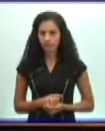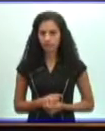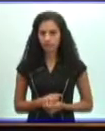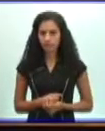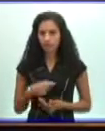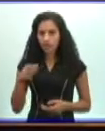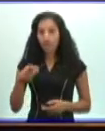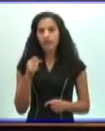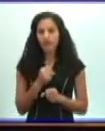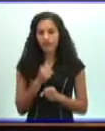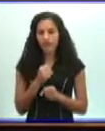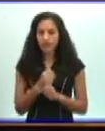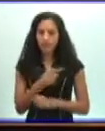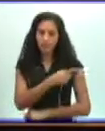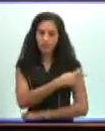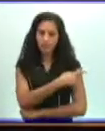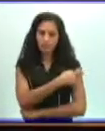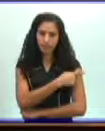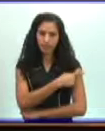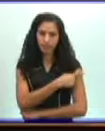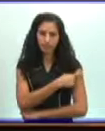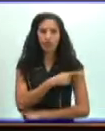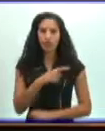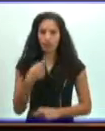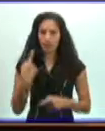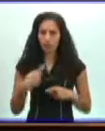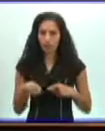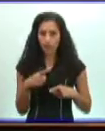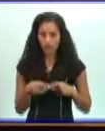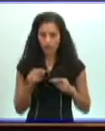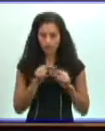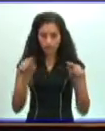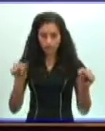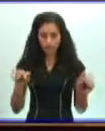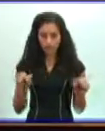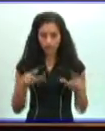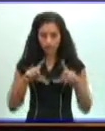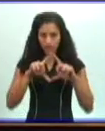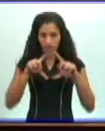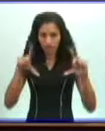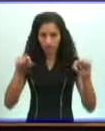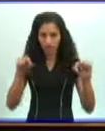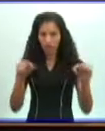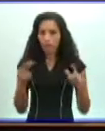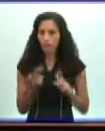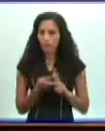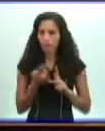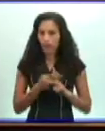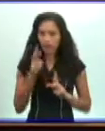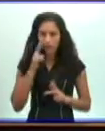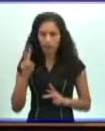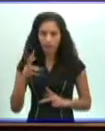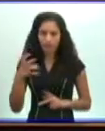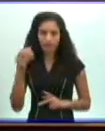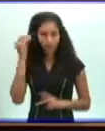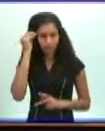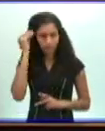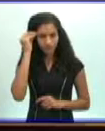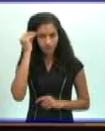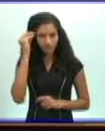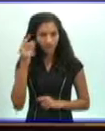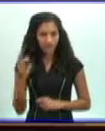Has trabajado desde primaria con el perímetro del rectángulo y para calcularlo aprendiste que existe